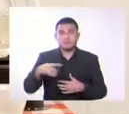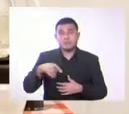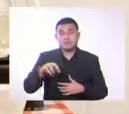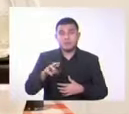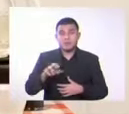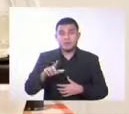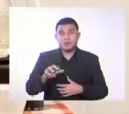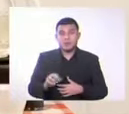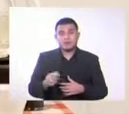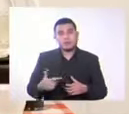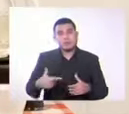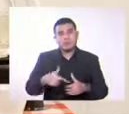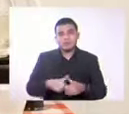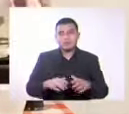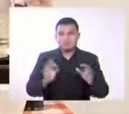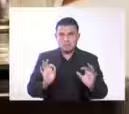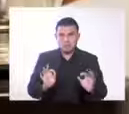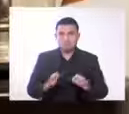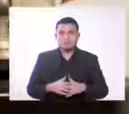limpia.